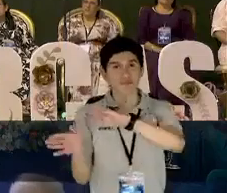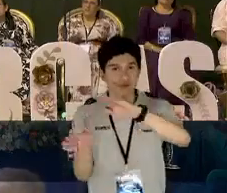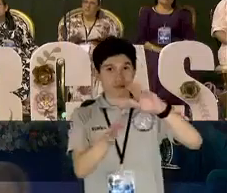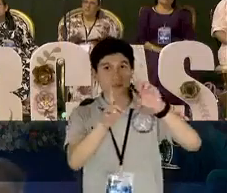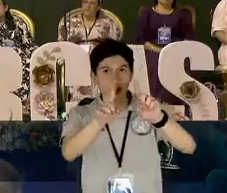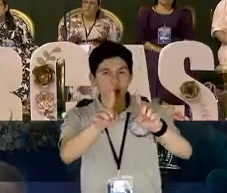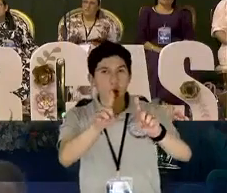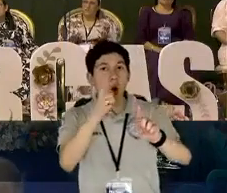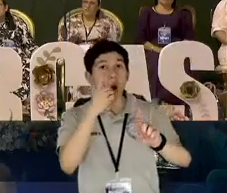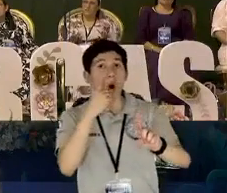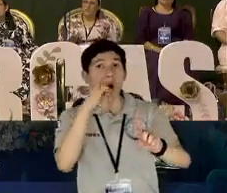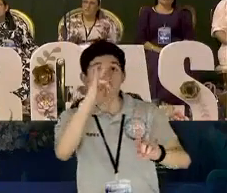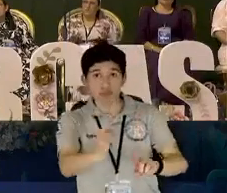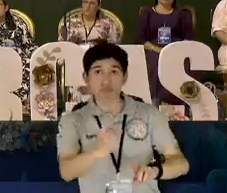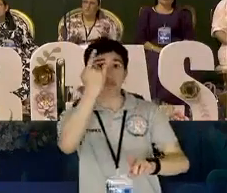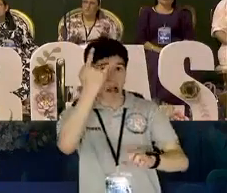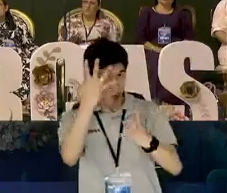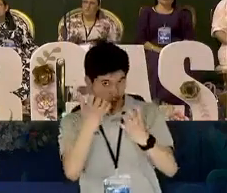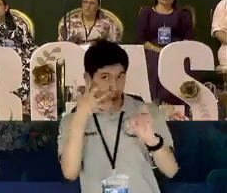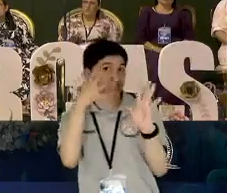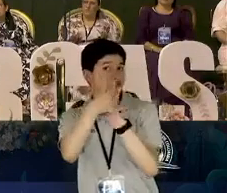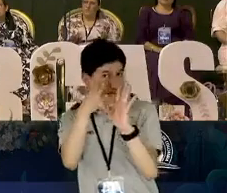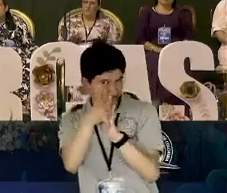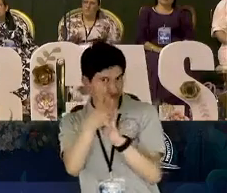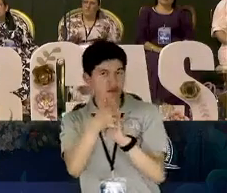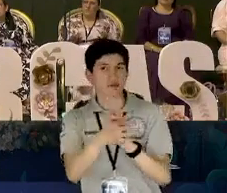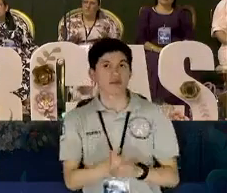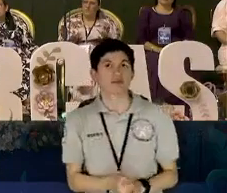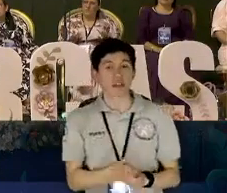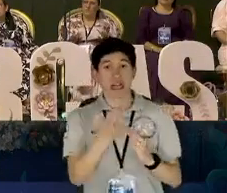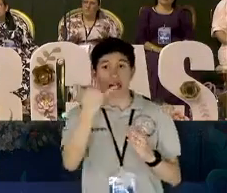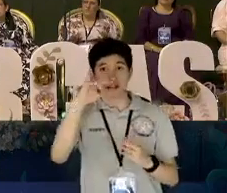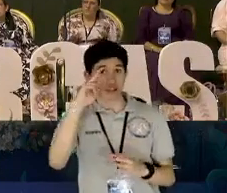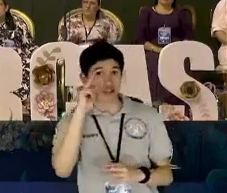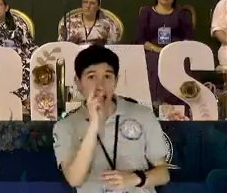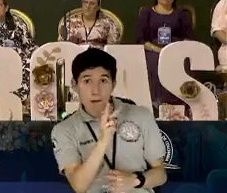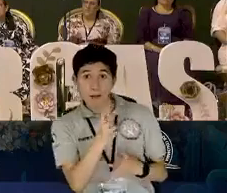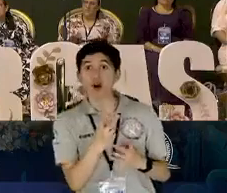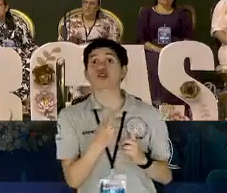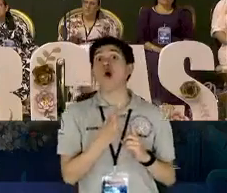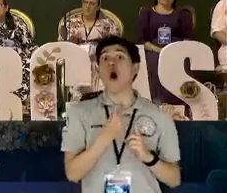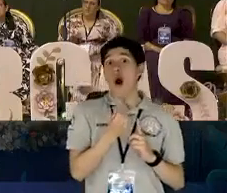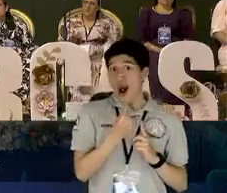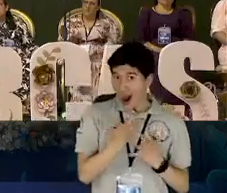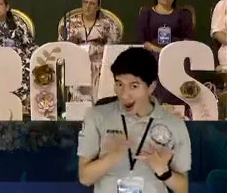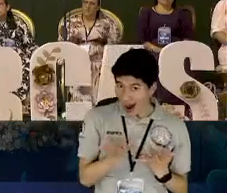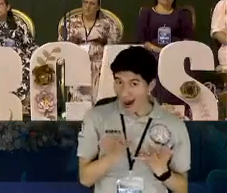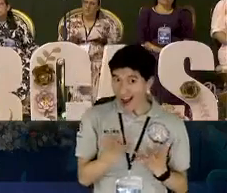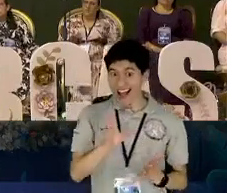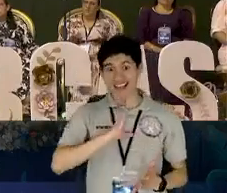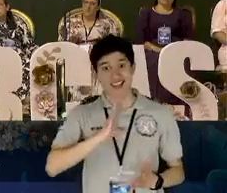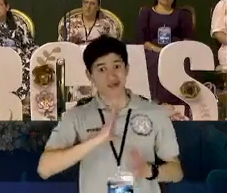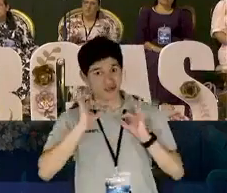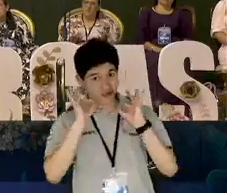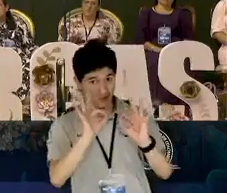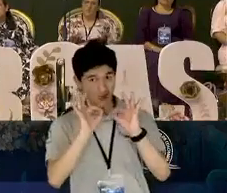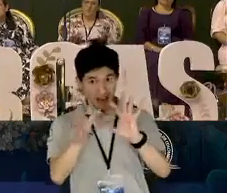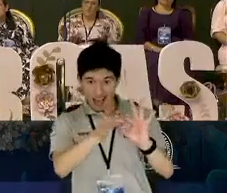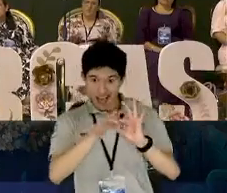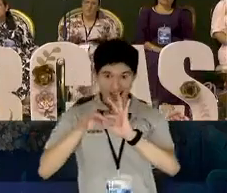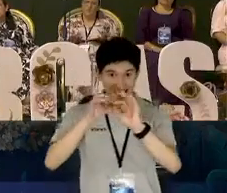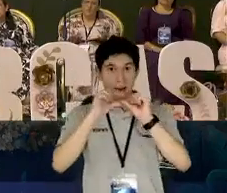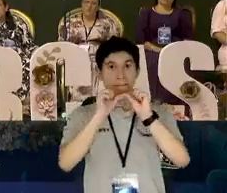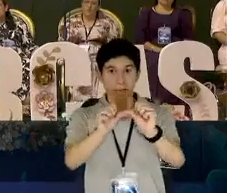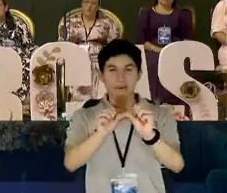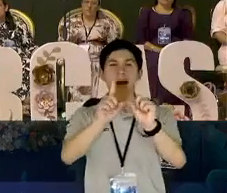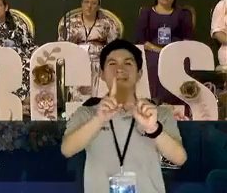en esta tarde, y es que cuando ya vimos los privilegios, las características de permanecer en la unidad, pero